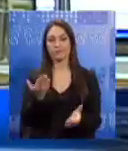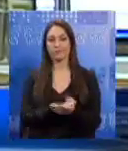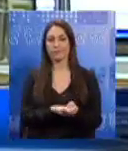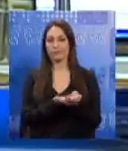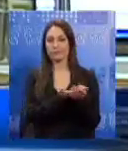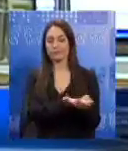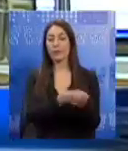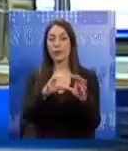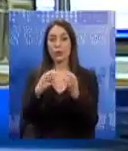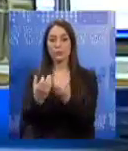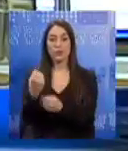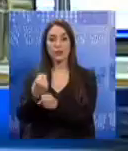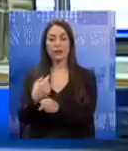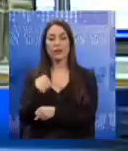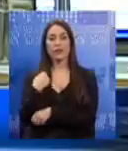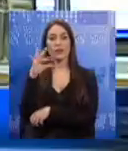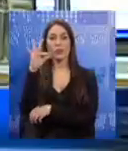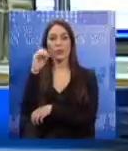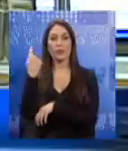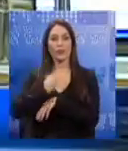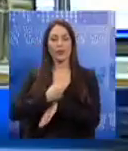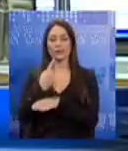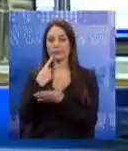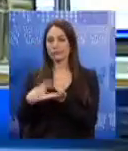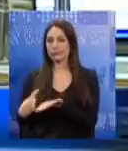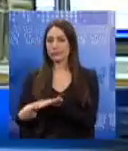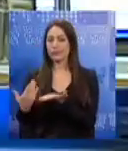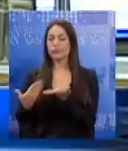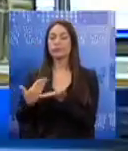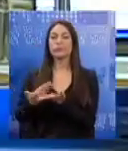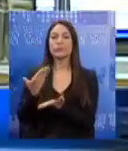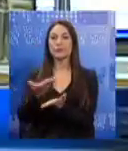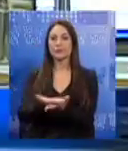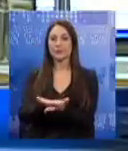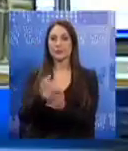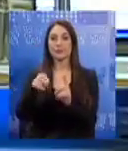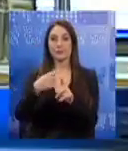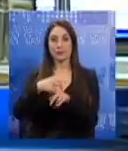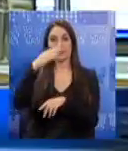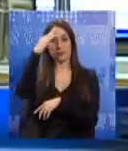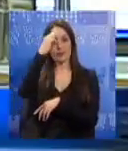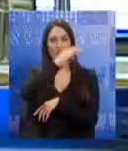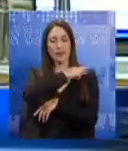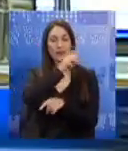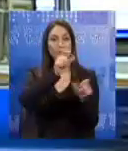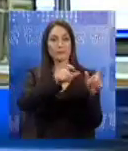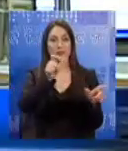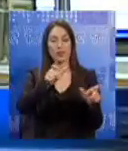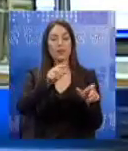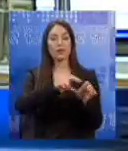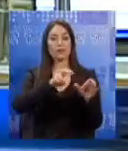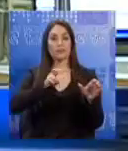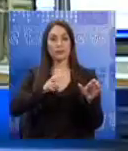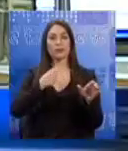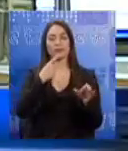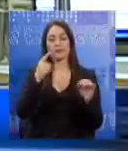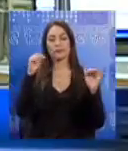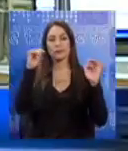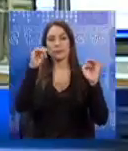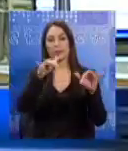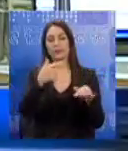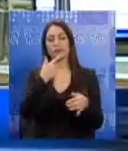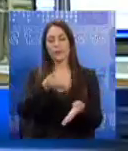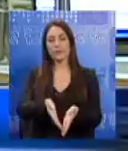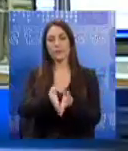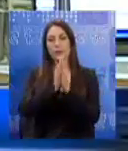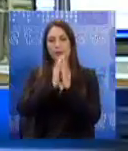de Trabajadores tendrá 90 días para tramitar la propuesta. En tanto, militares en servicio pasivo realizaron un plantón para